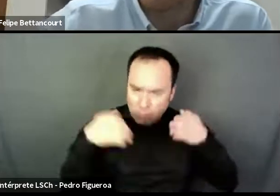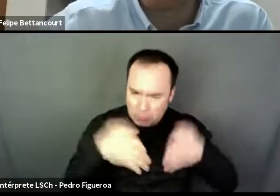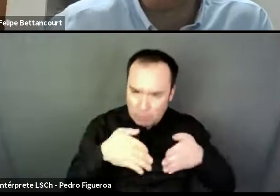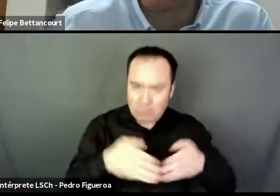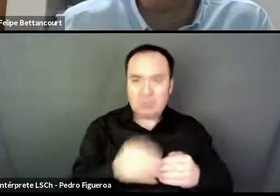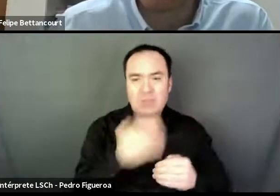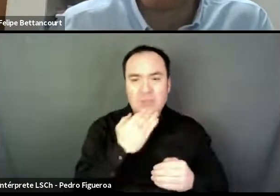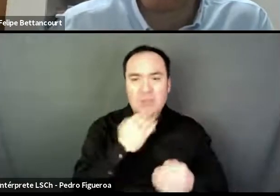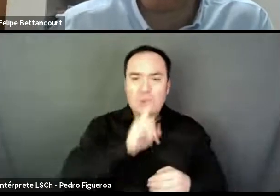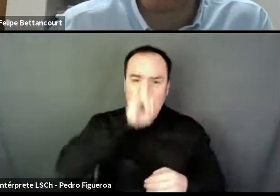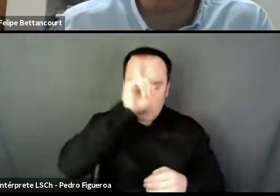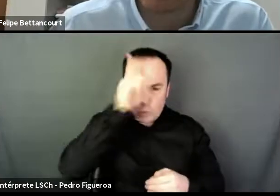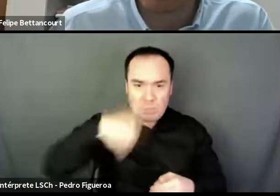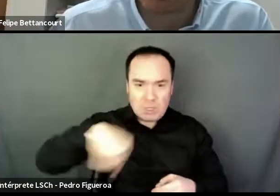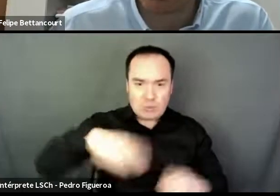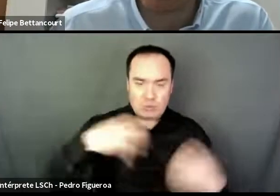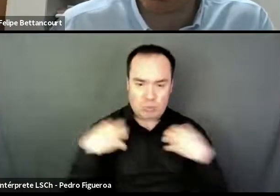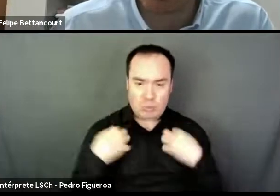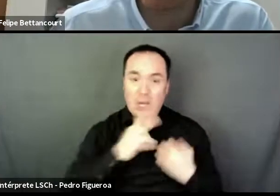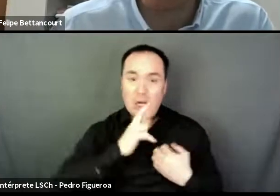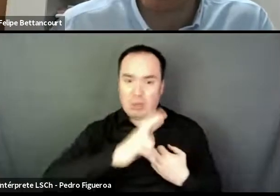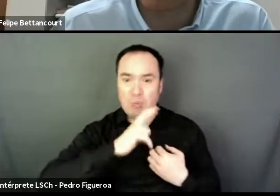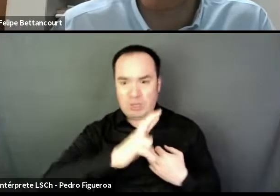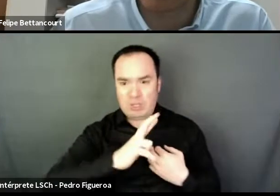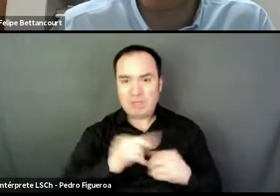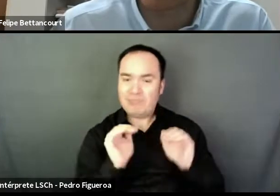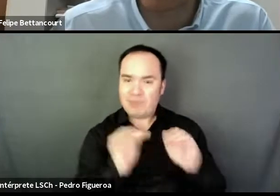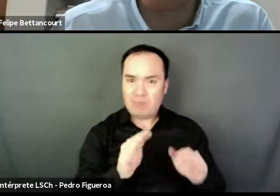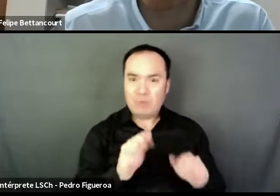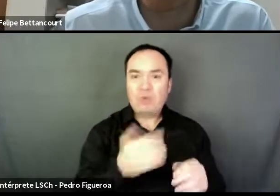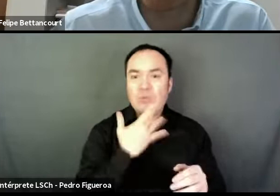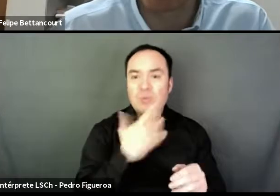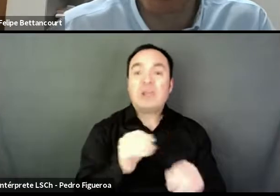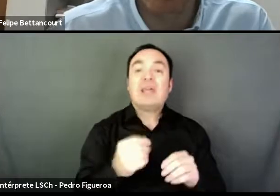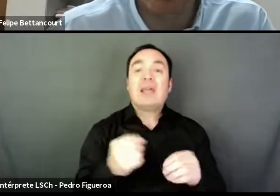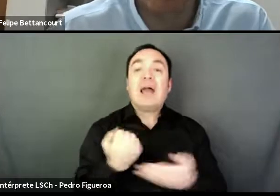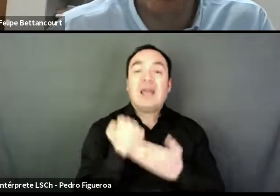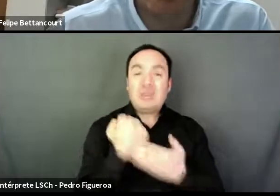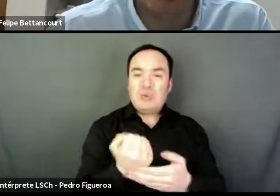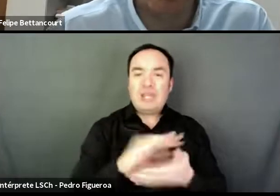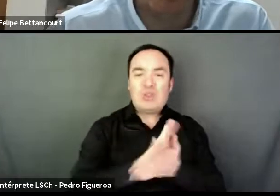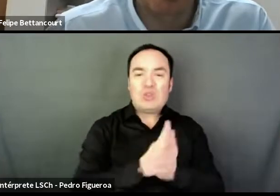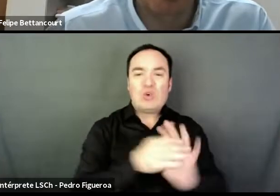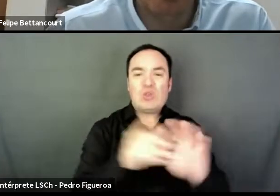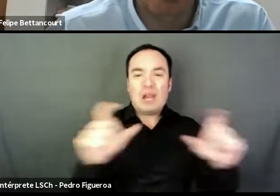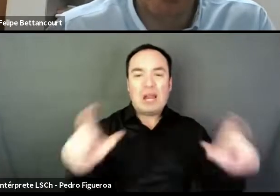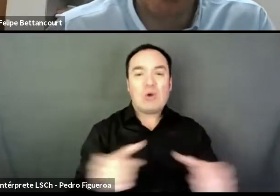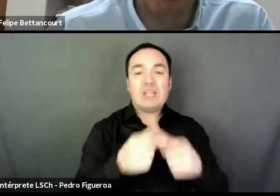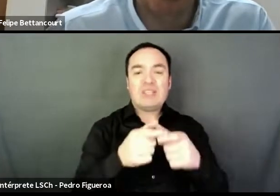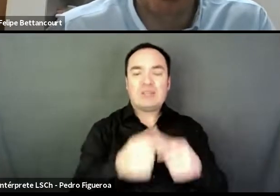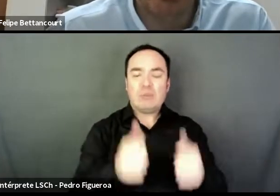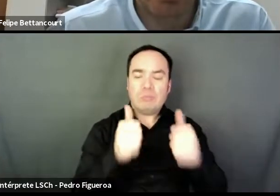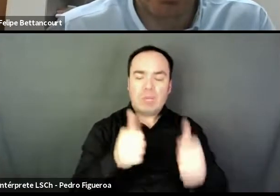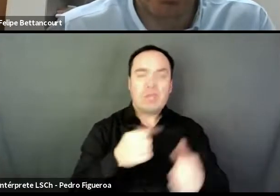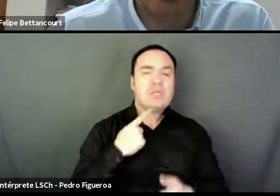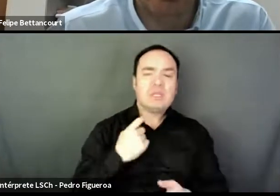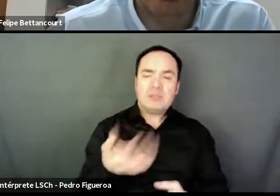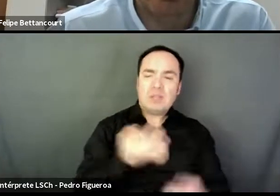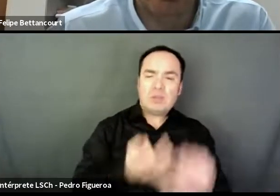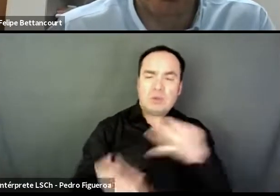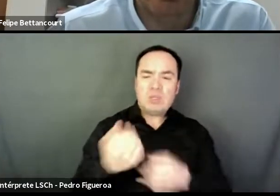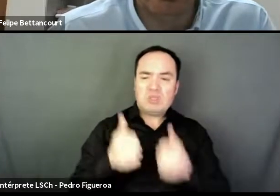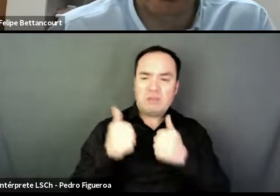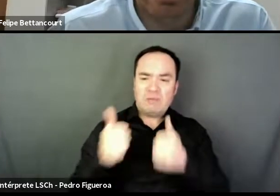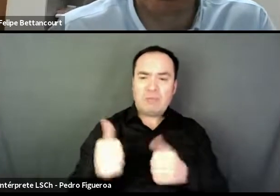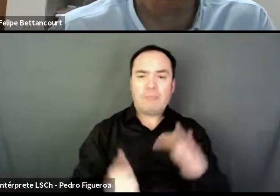todos tenemos que contestar la encuesta para ayudar al final la organización y supe interesante felipe nos